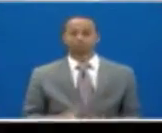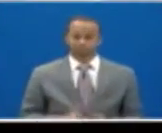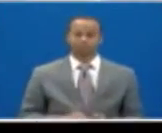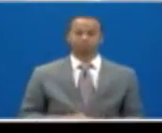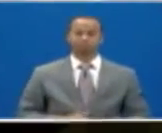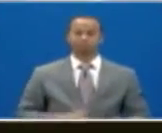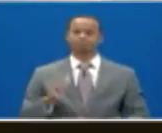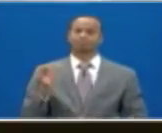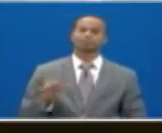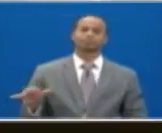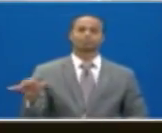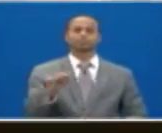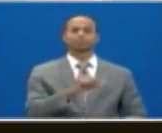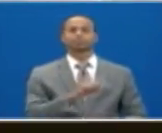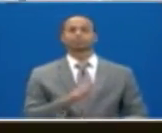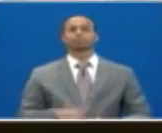igual.